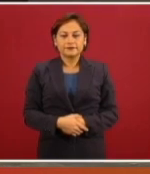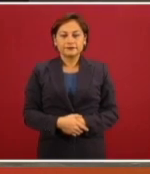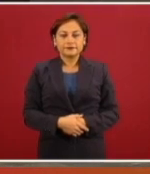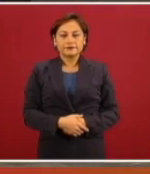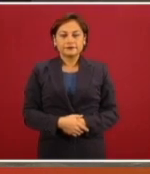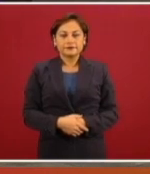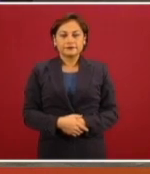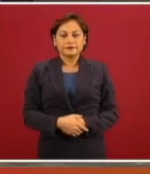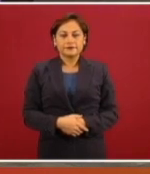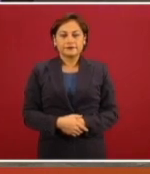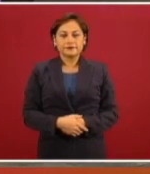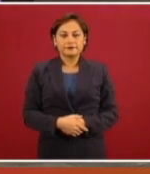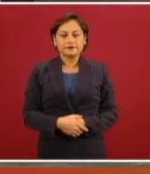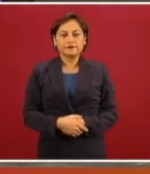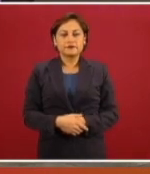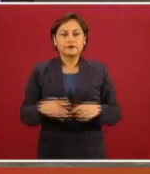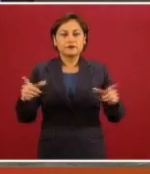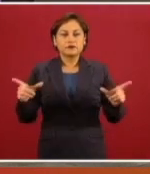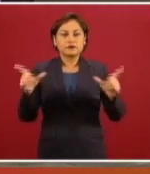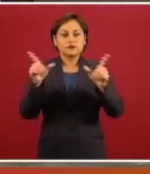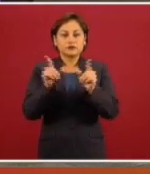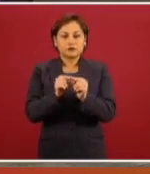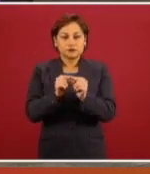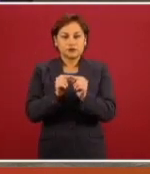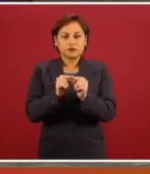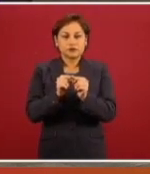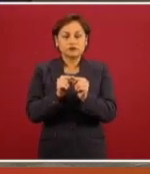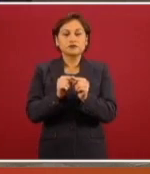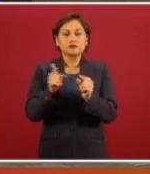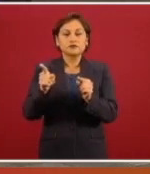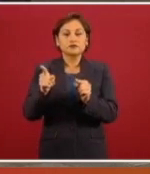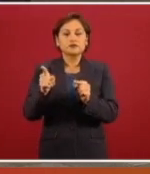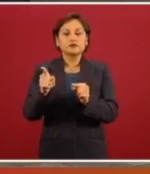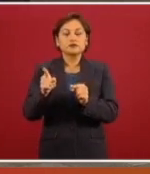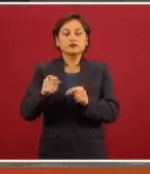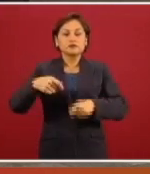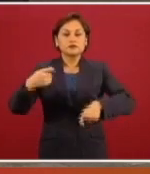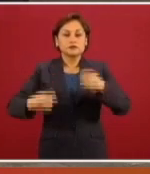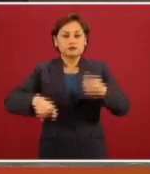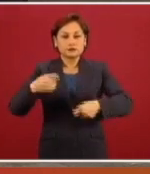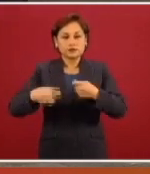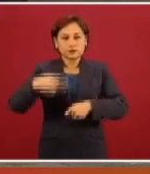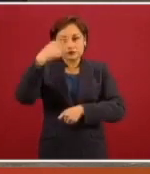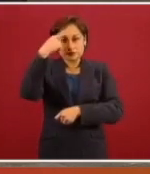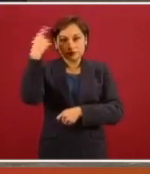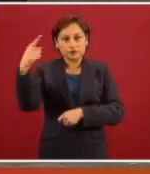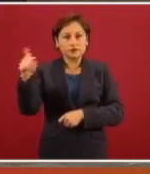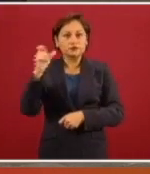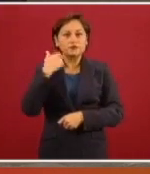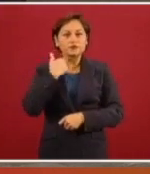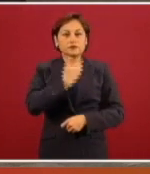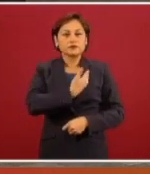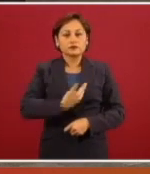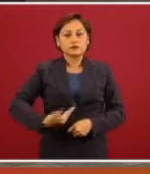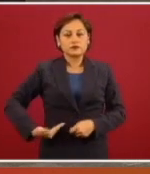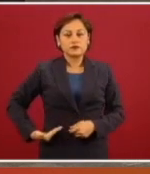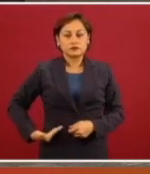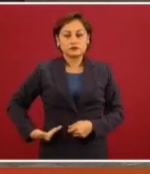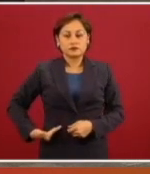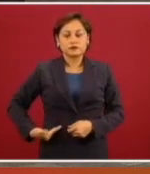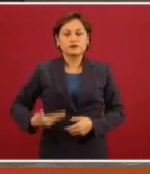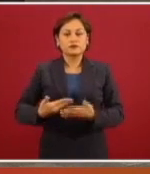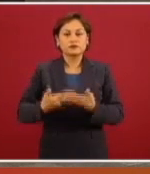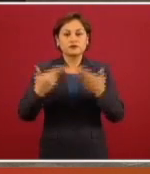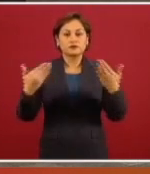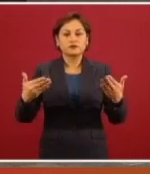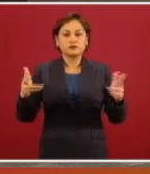Finaliza este evento con los honores al presidente de la República. A continuación, se entonará nuestro himno nacional.